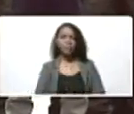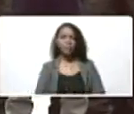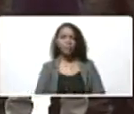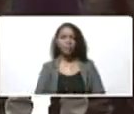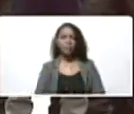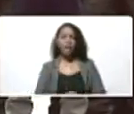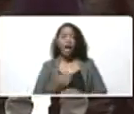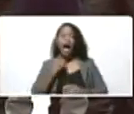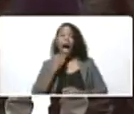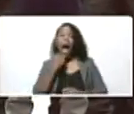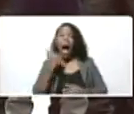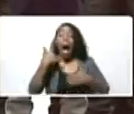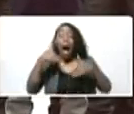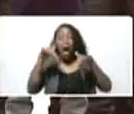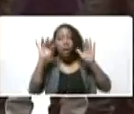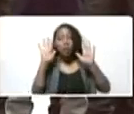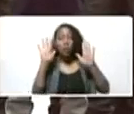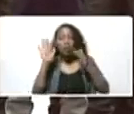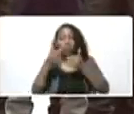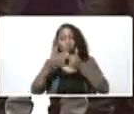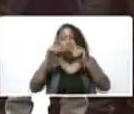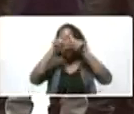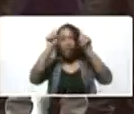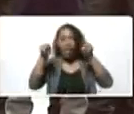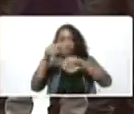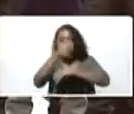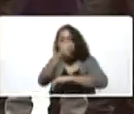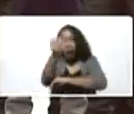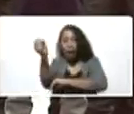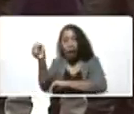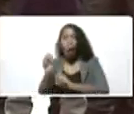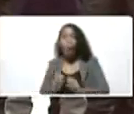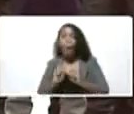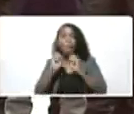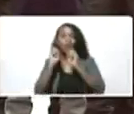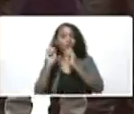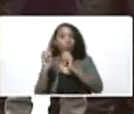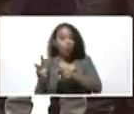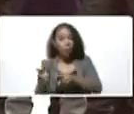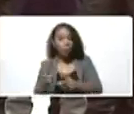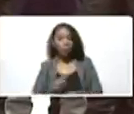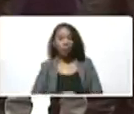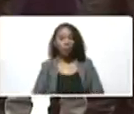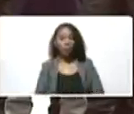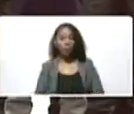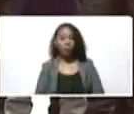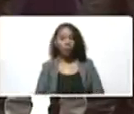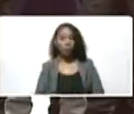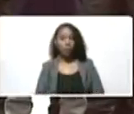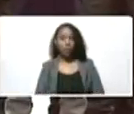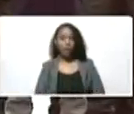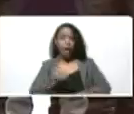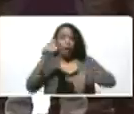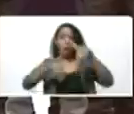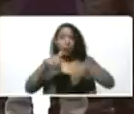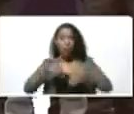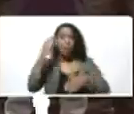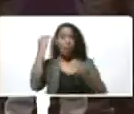Si hay una ventana de oportunidad en las elecciones